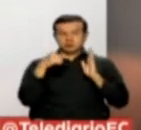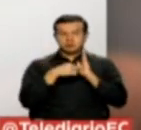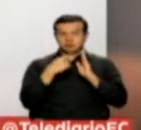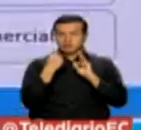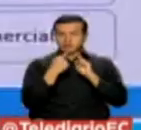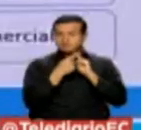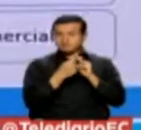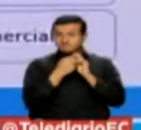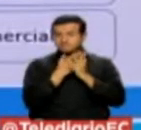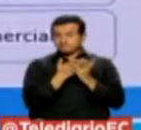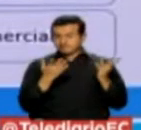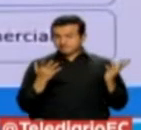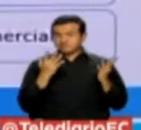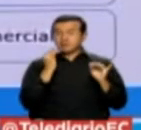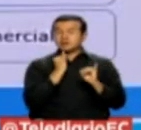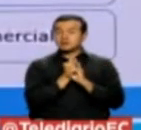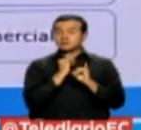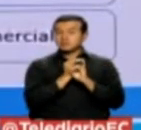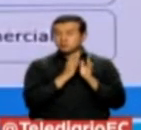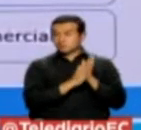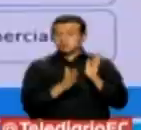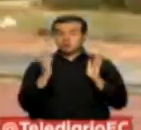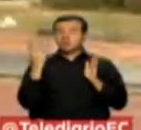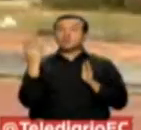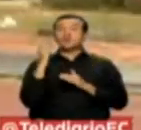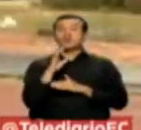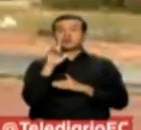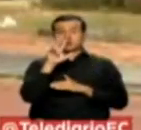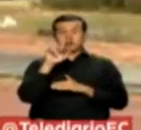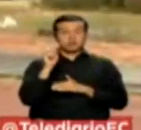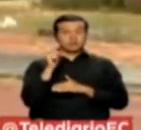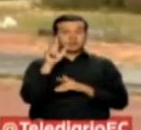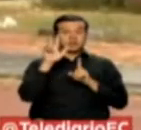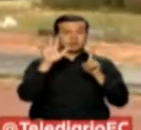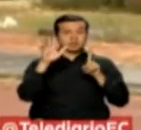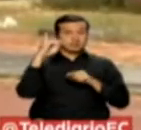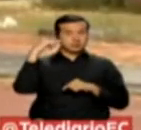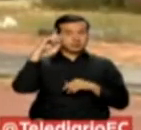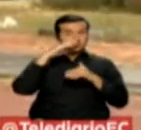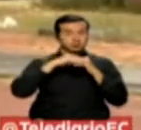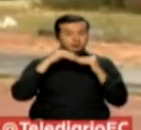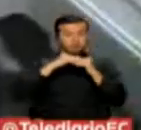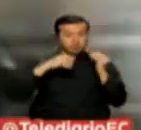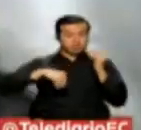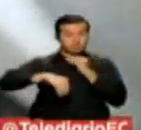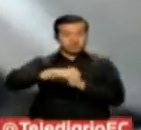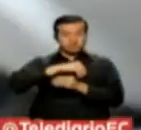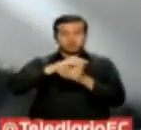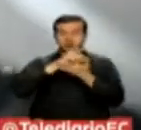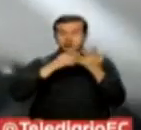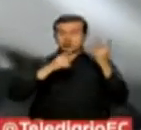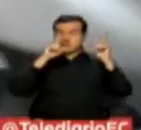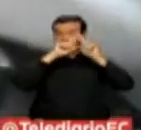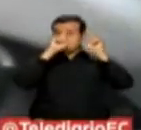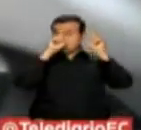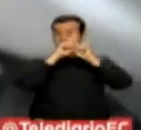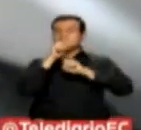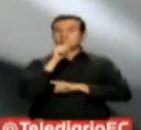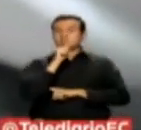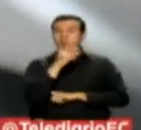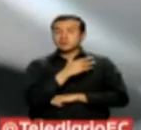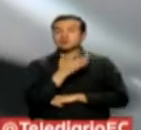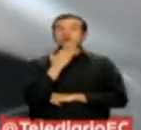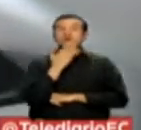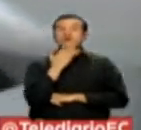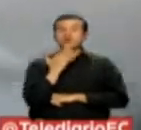créditos. Por otro lado, la institución también colocó más de $3.6 millones en inversiones con varias empresas del sector privado a través